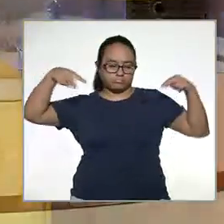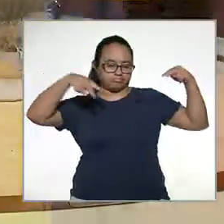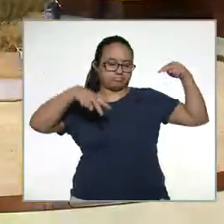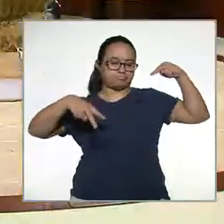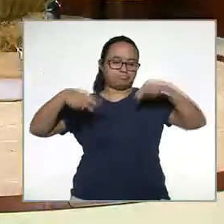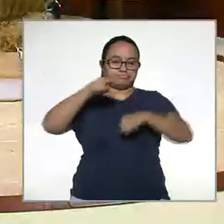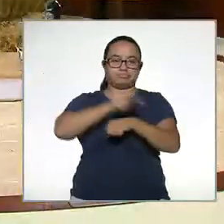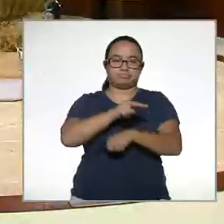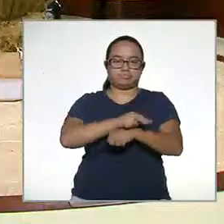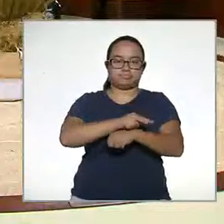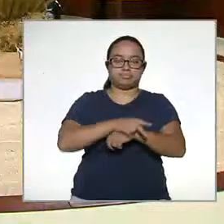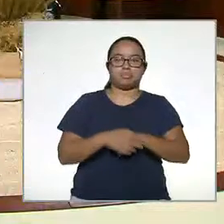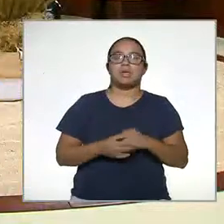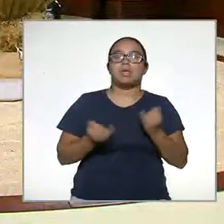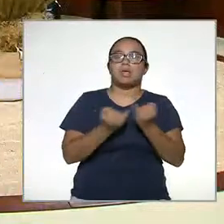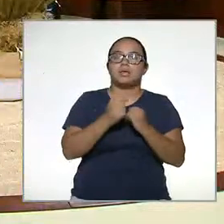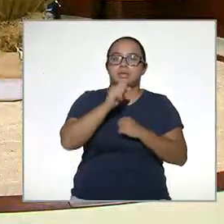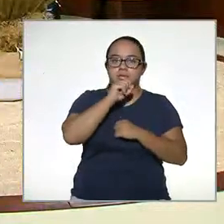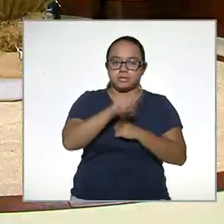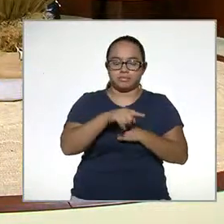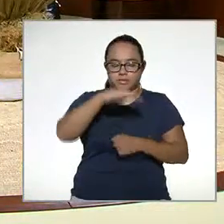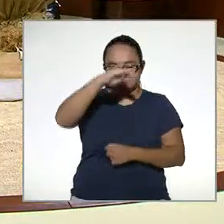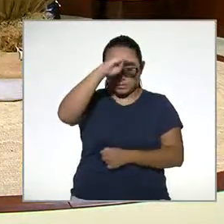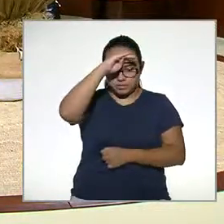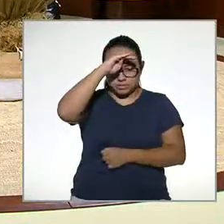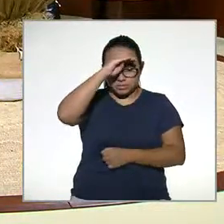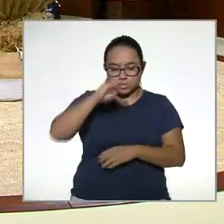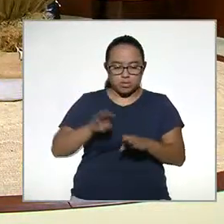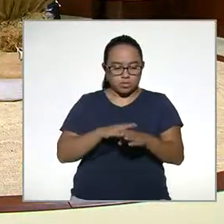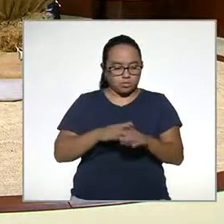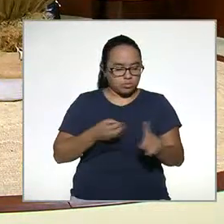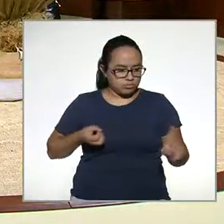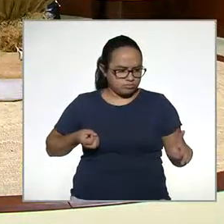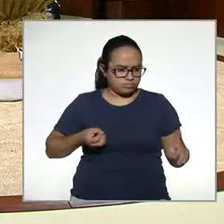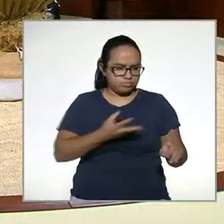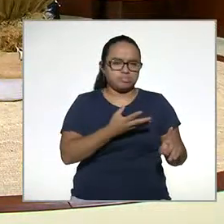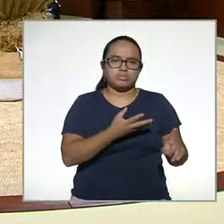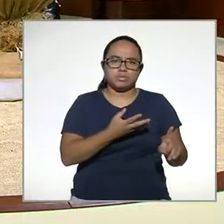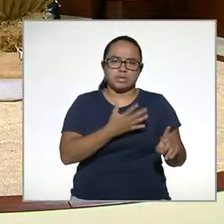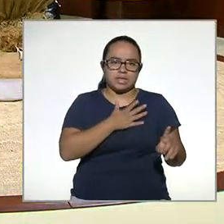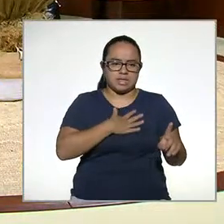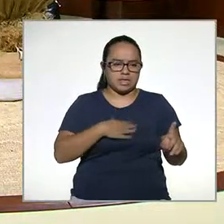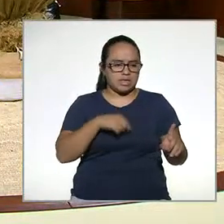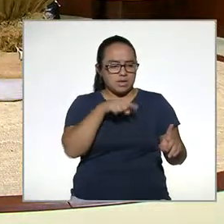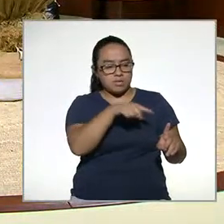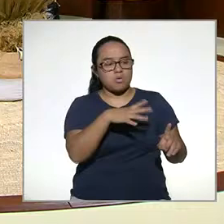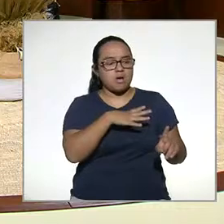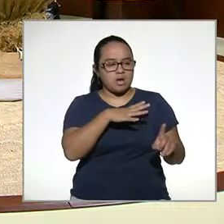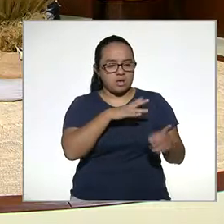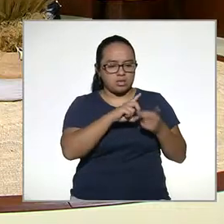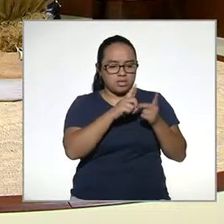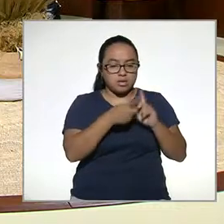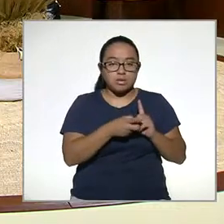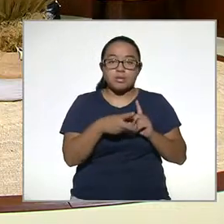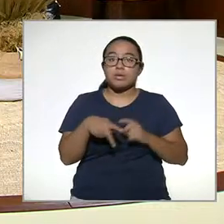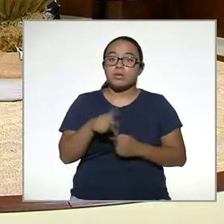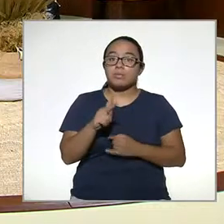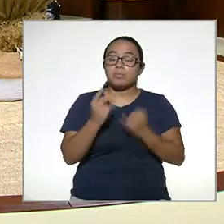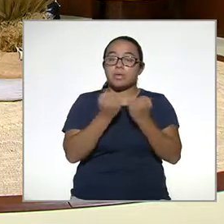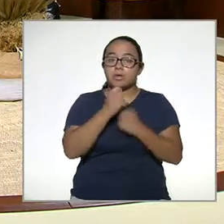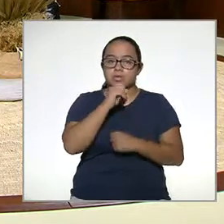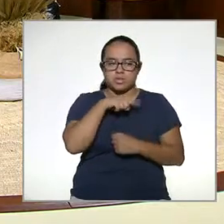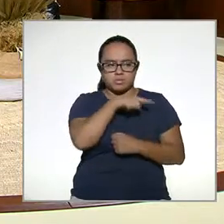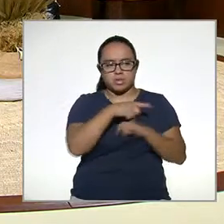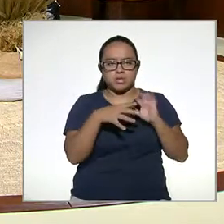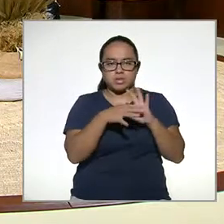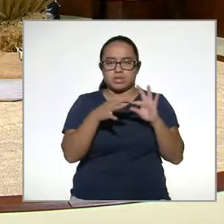Por otro lado, esta cuestión de decir, bueno, la etiquetación, volvemos al punto, ¿no? De mi hijo está deprimido, pero al mismo tiempo ella creo que dice